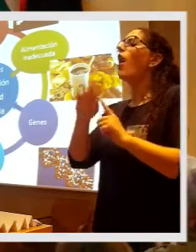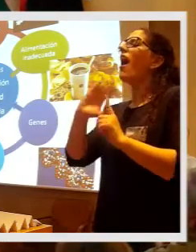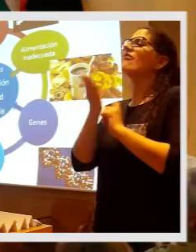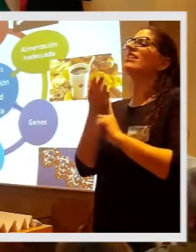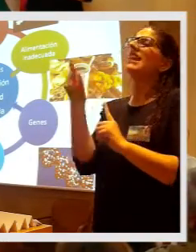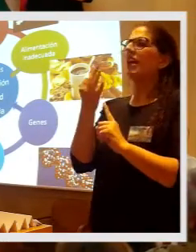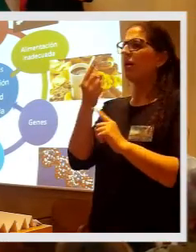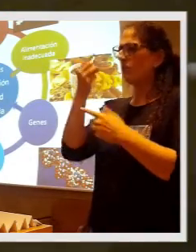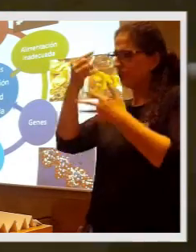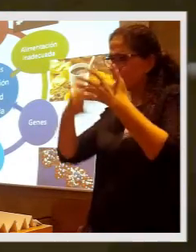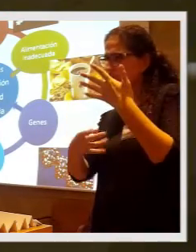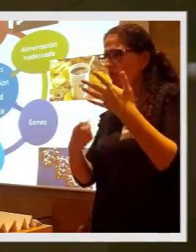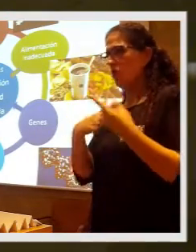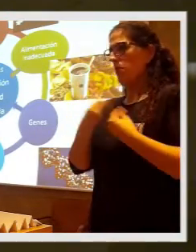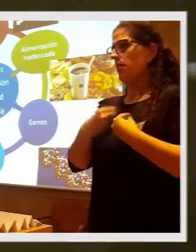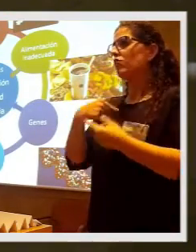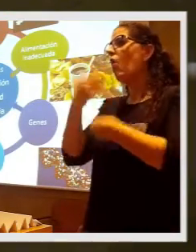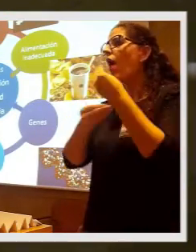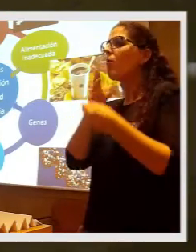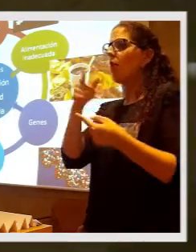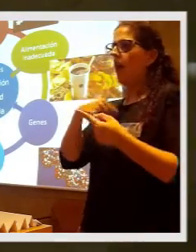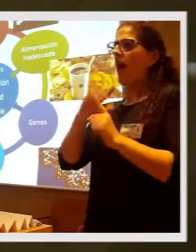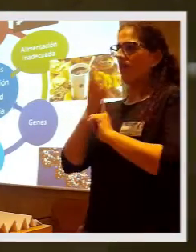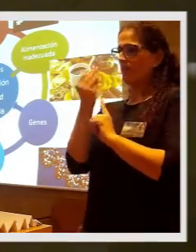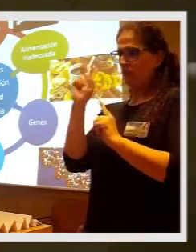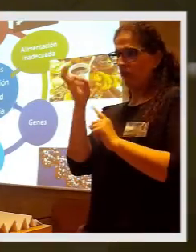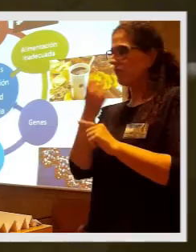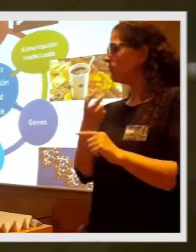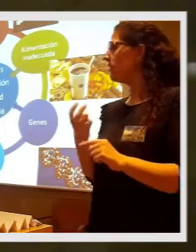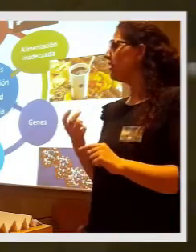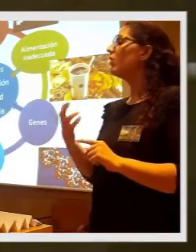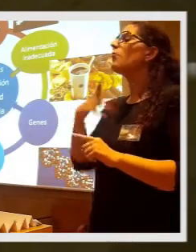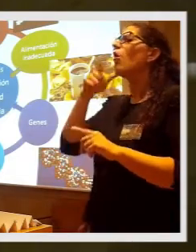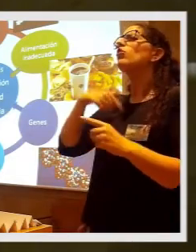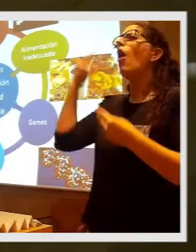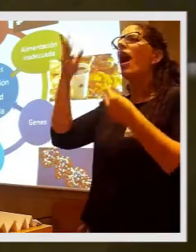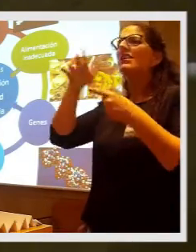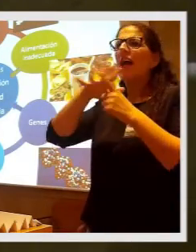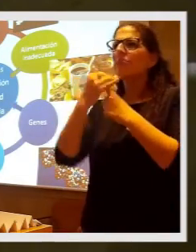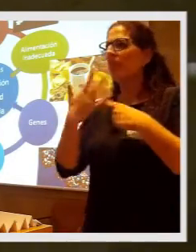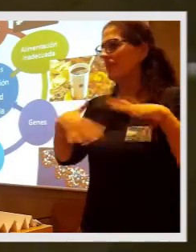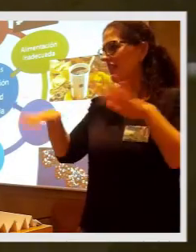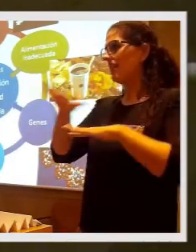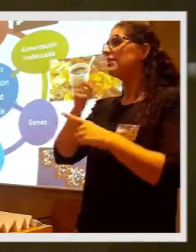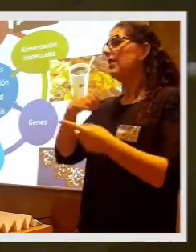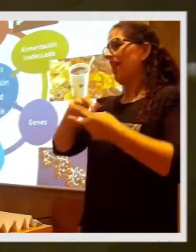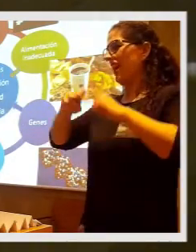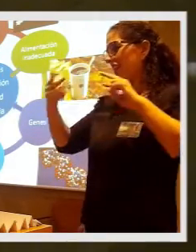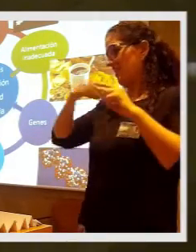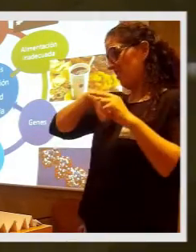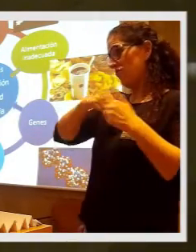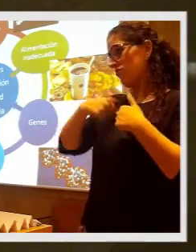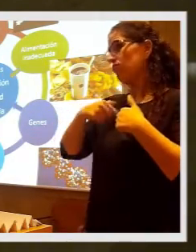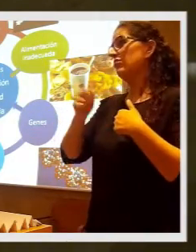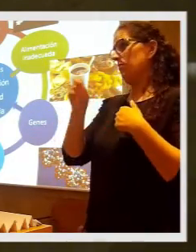que se interrelacionan o se imbrican fundamentalmente factores tanto ambientales como factores genéticos que todos conocemos,